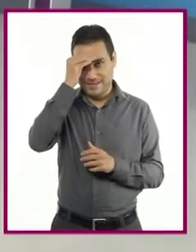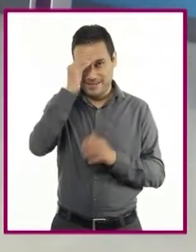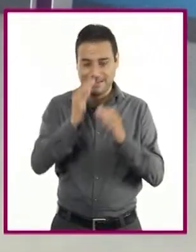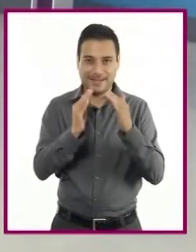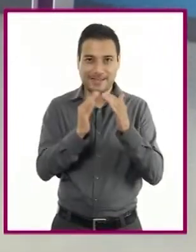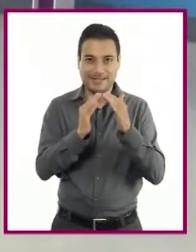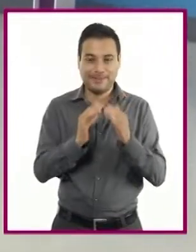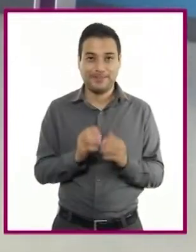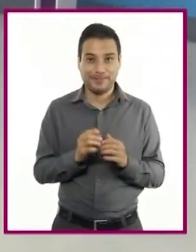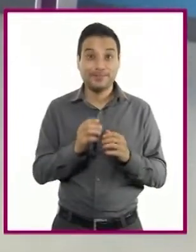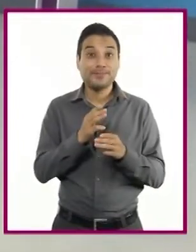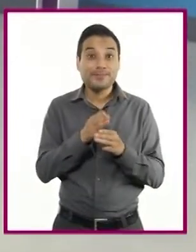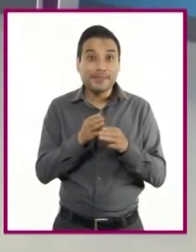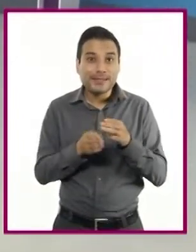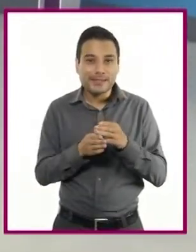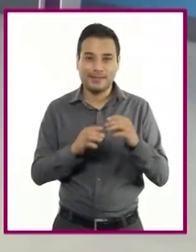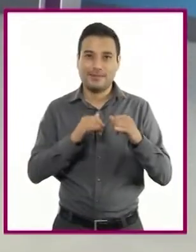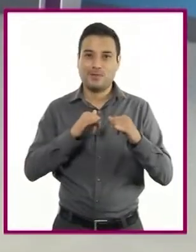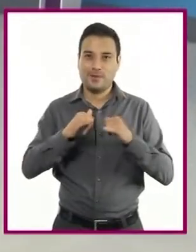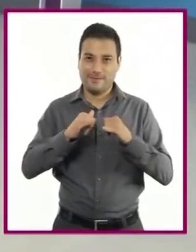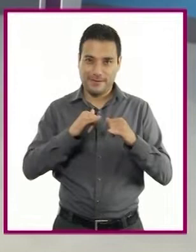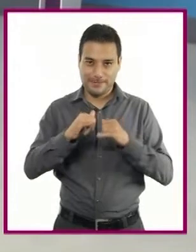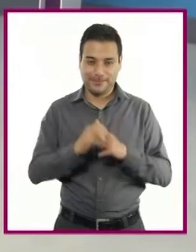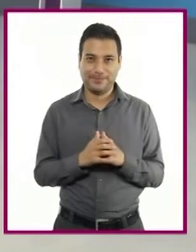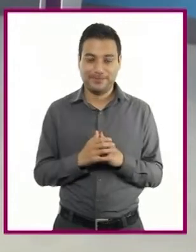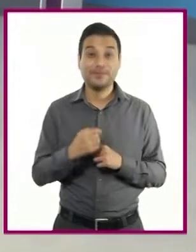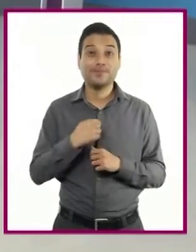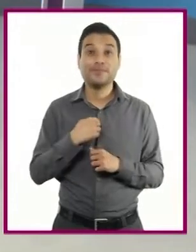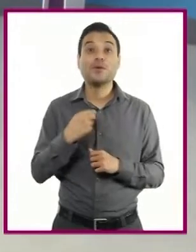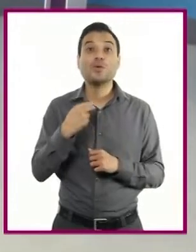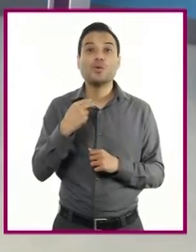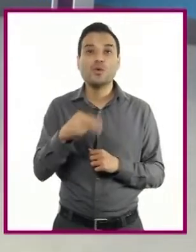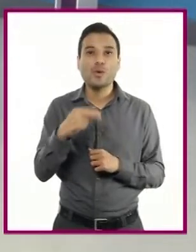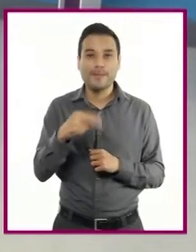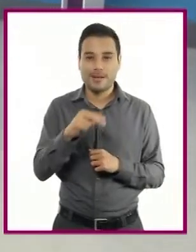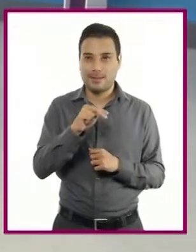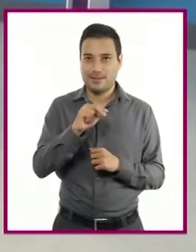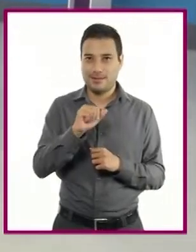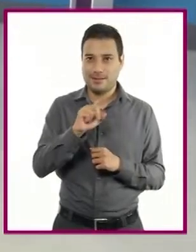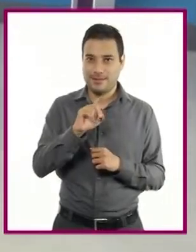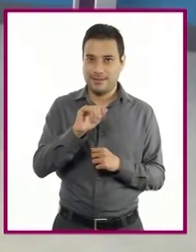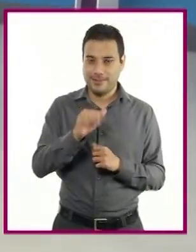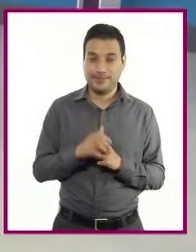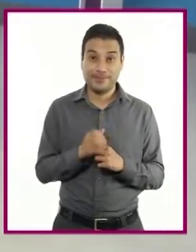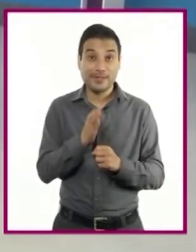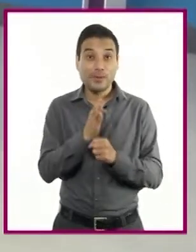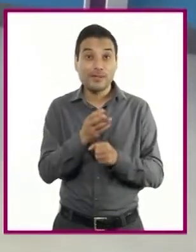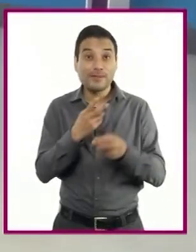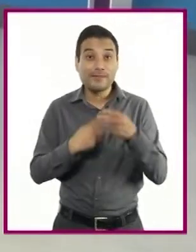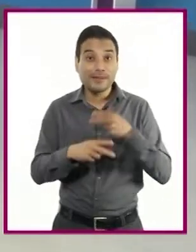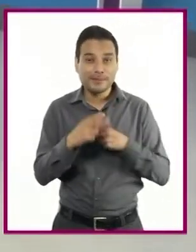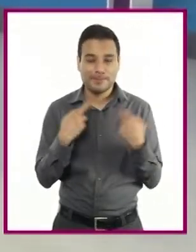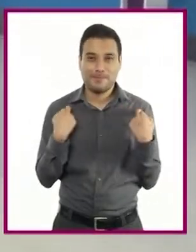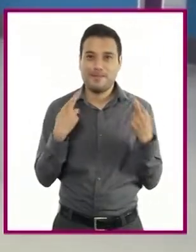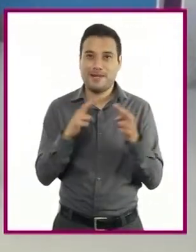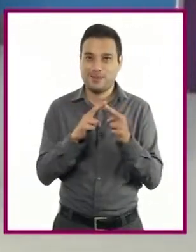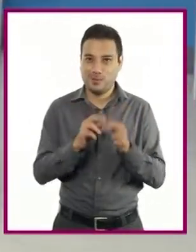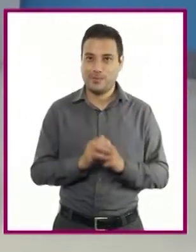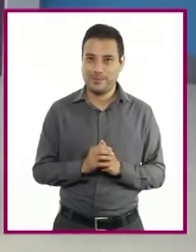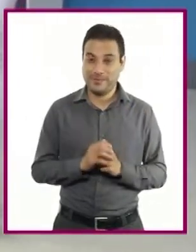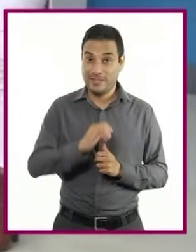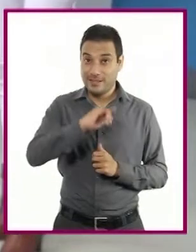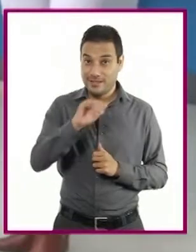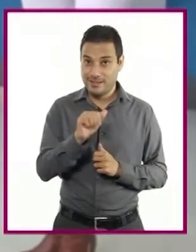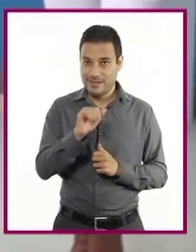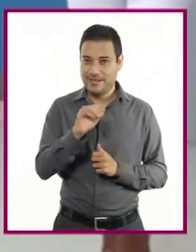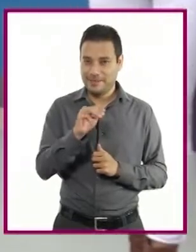de la asignatura Geografía. Mi nombre es Nadia Jiménez y en esta ocasión nos acompaña el profesor Jaime